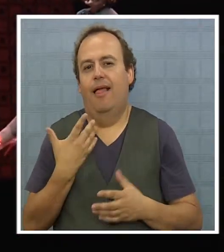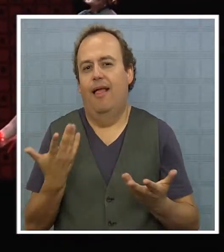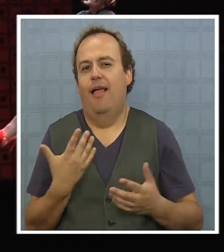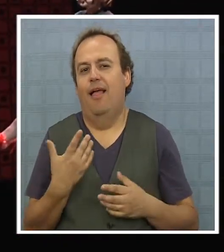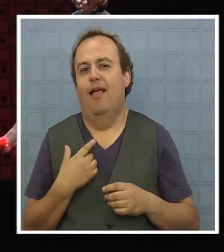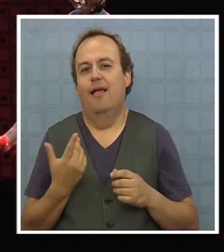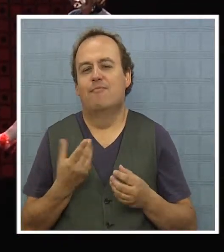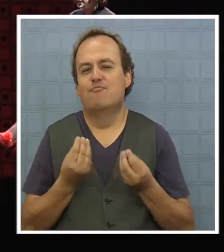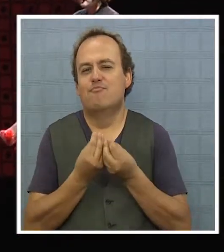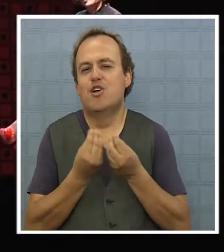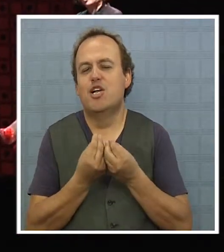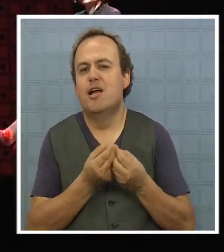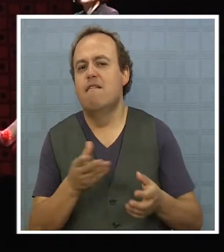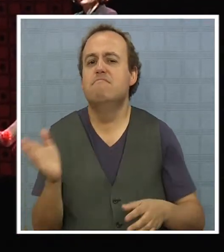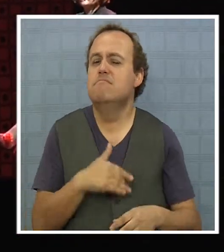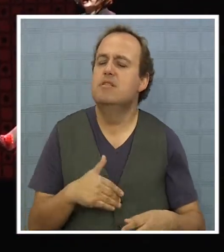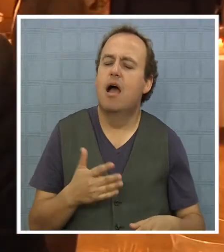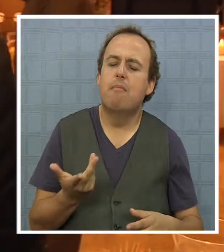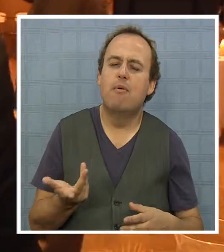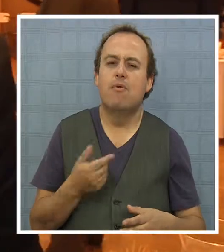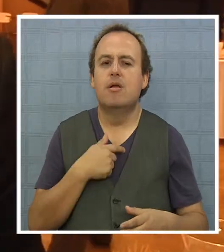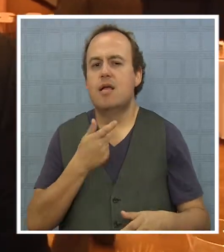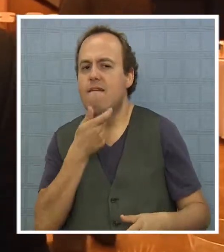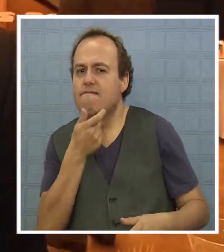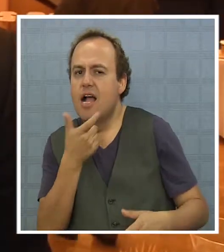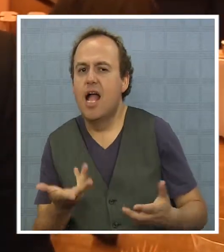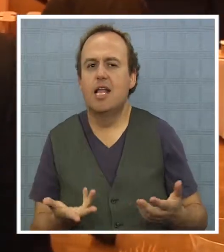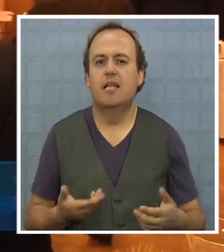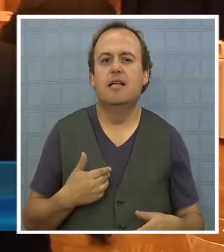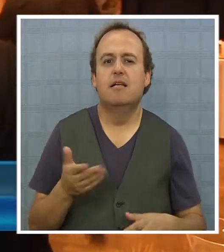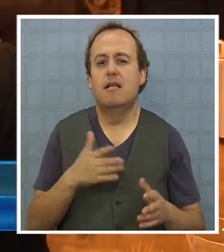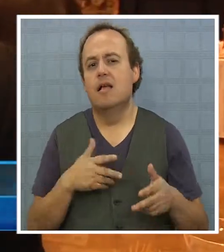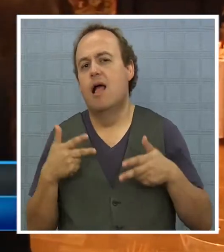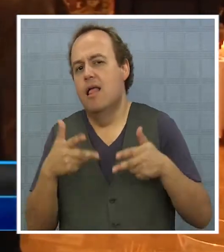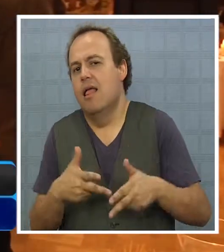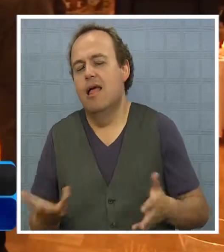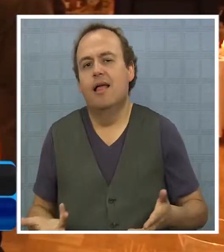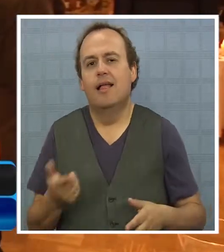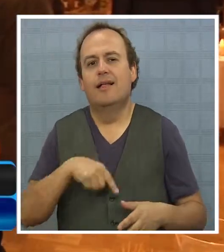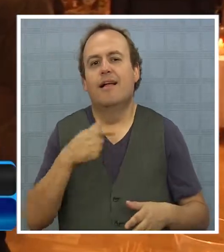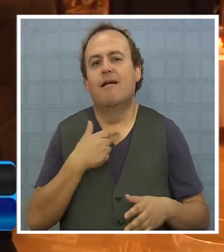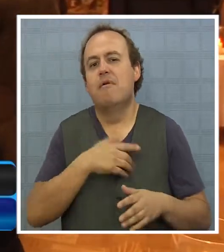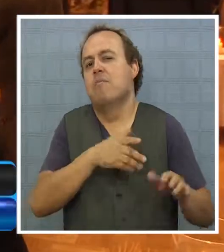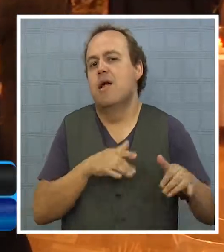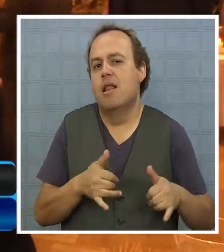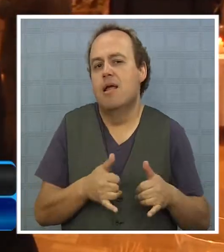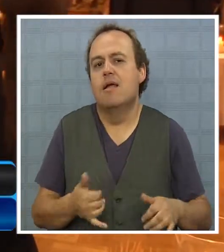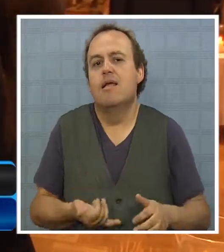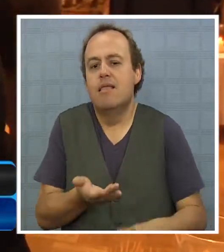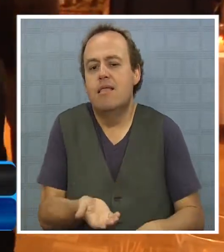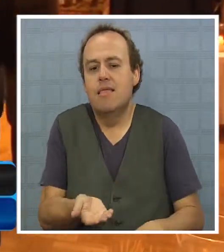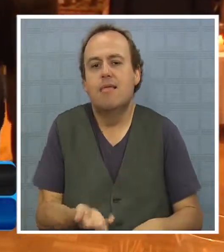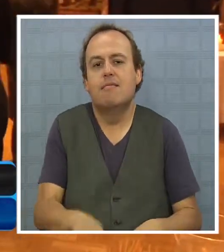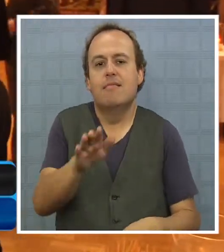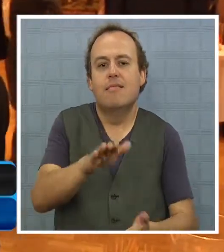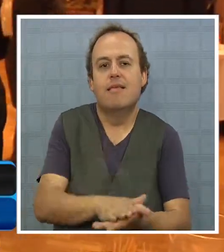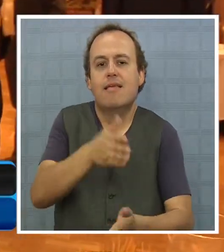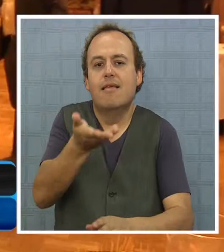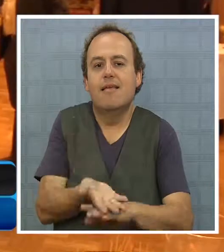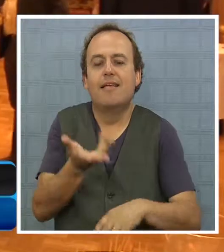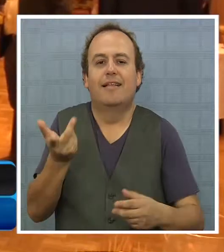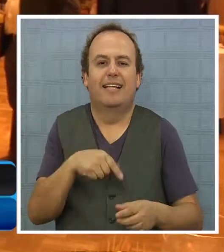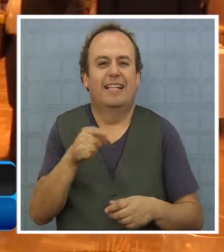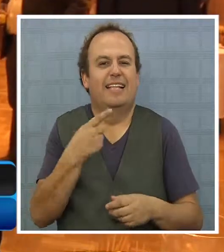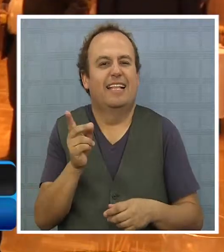sí, pero de los más pirujas, esos que dicen, vamos para la casa, Puyi, llévate los cigarros, tira la esta, que vamos a estar en la plaza, que vamos a estar jugando a la payaya, Puyi. Entonces